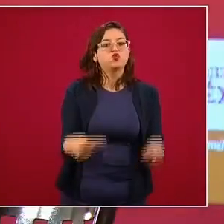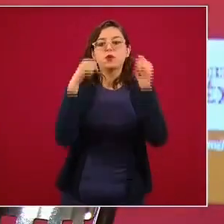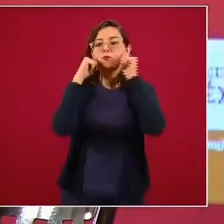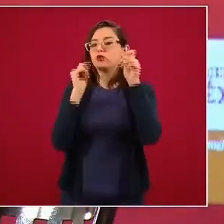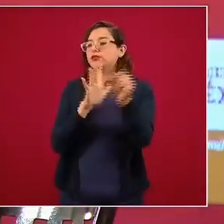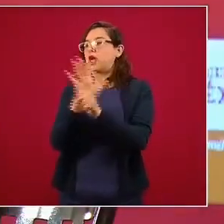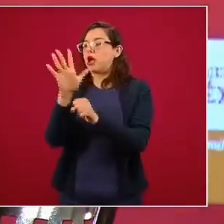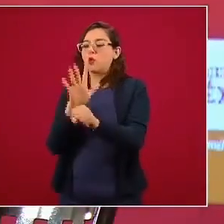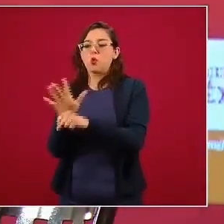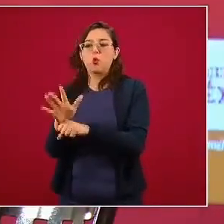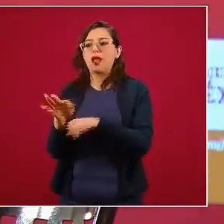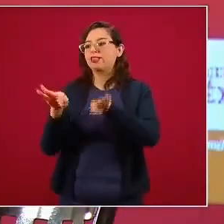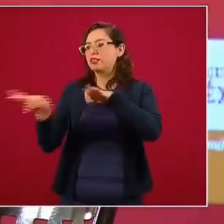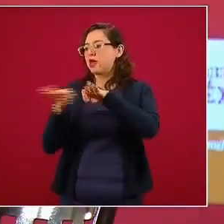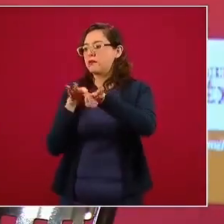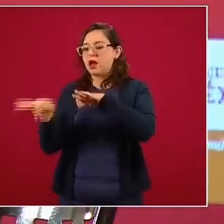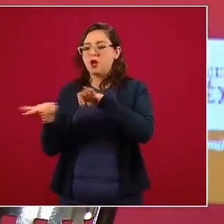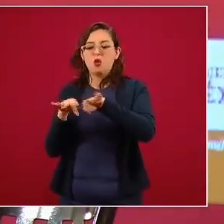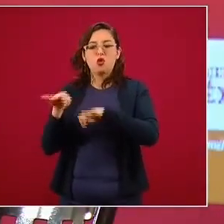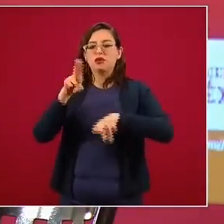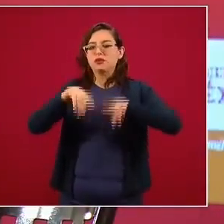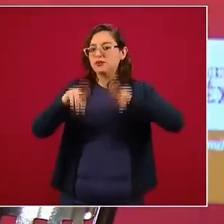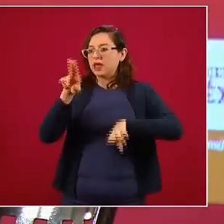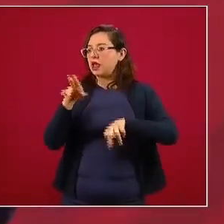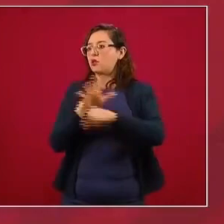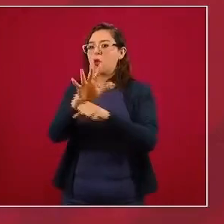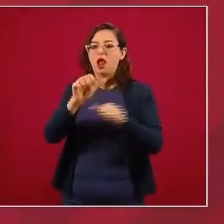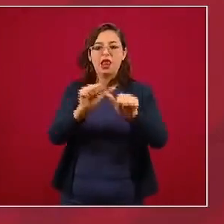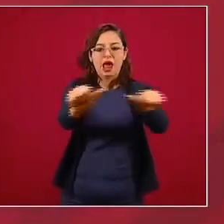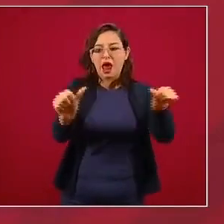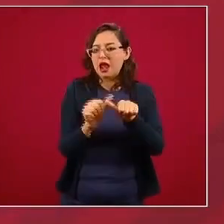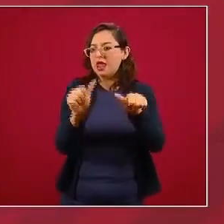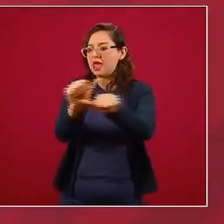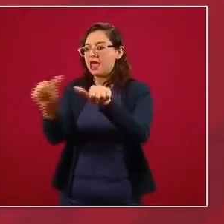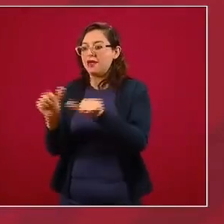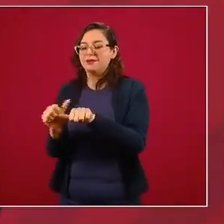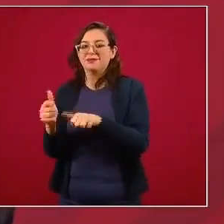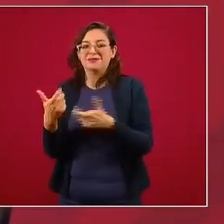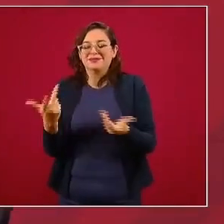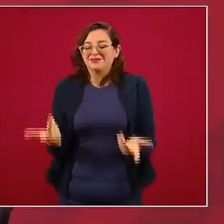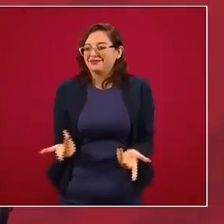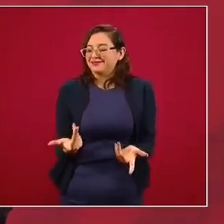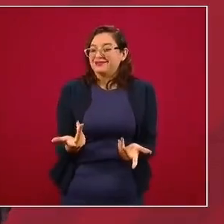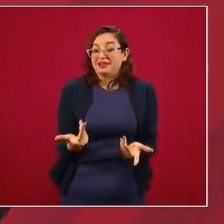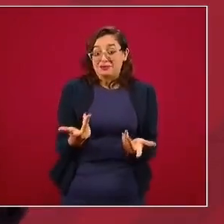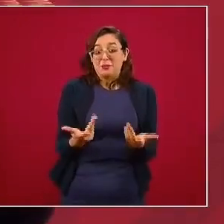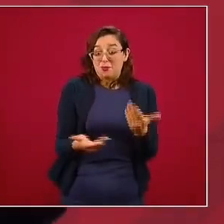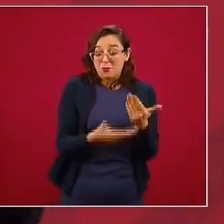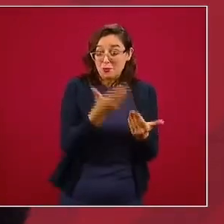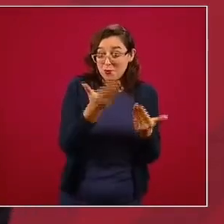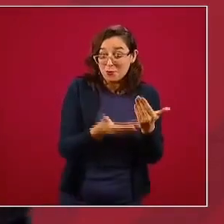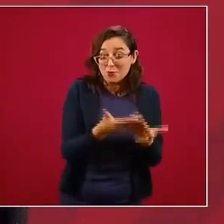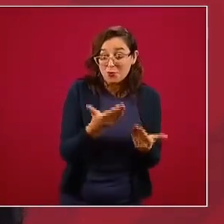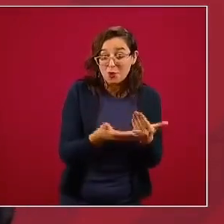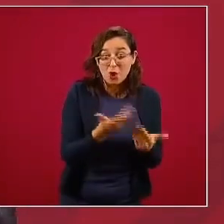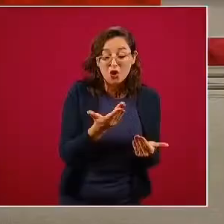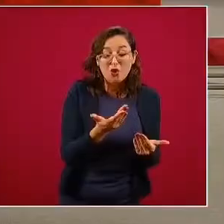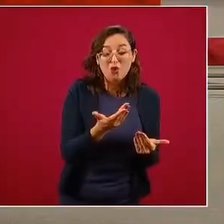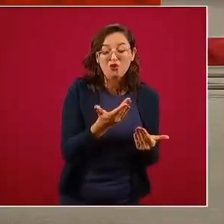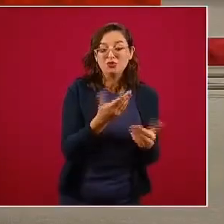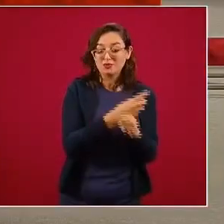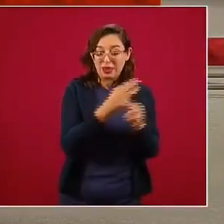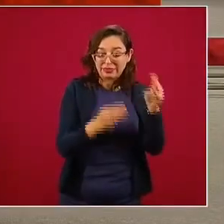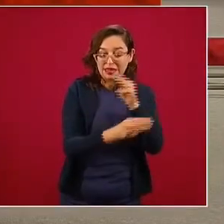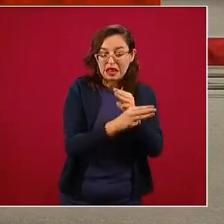trabajo estaban, debían utilizarlos. Y había una carencia, porque en general el mercado mundial de